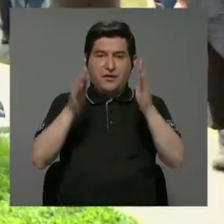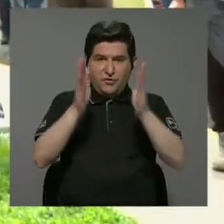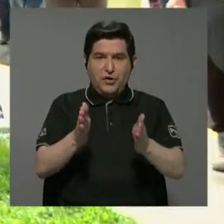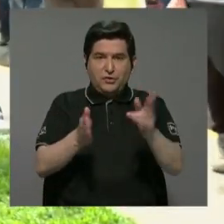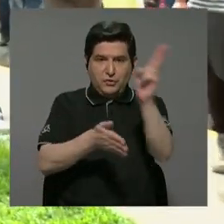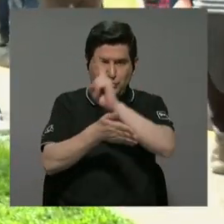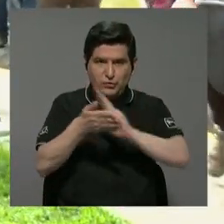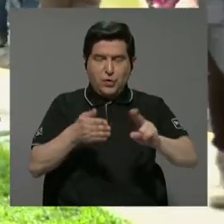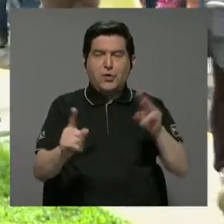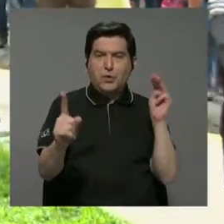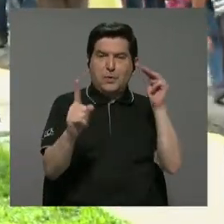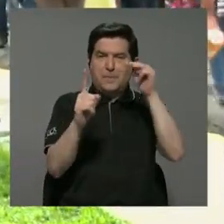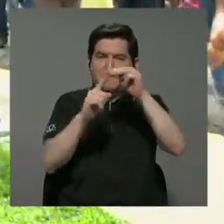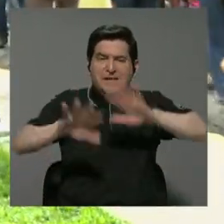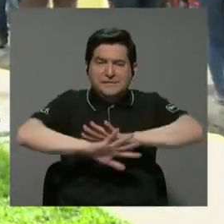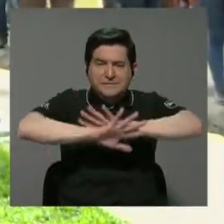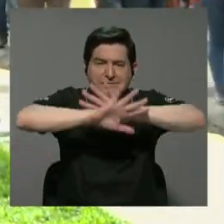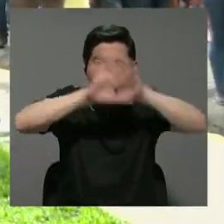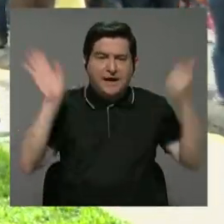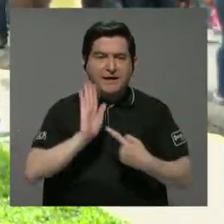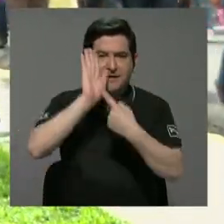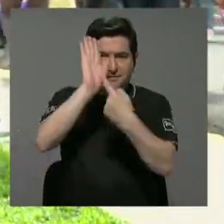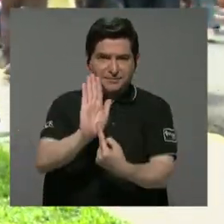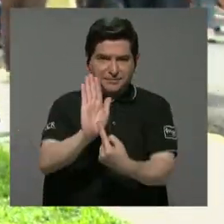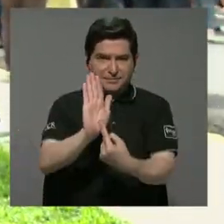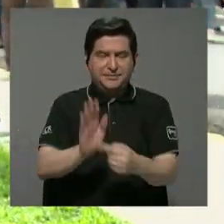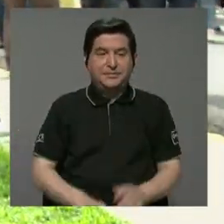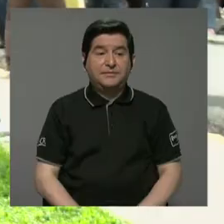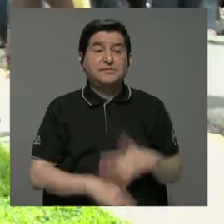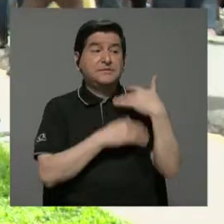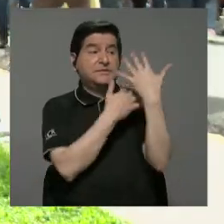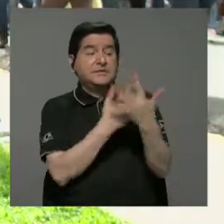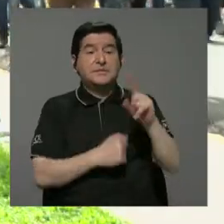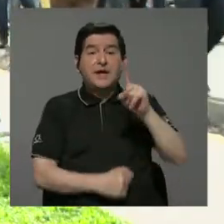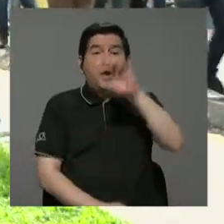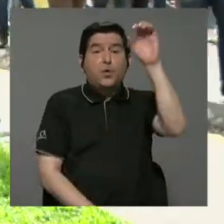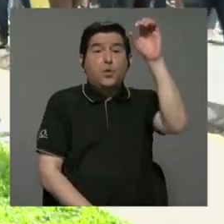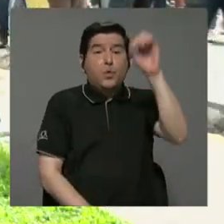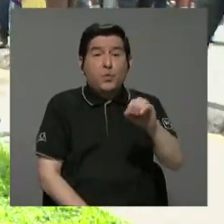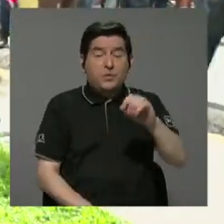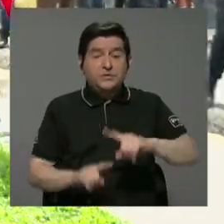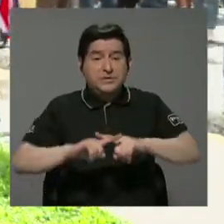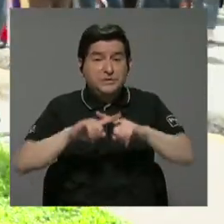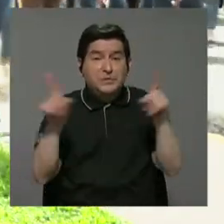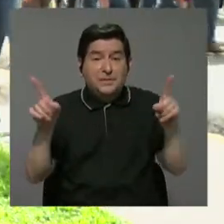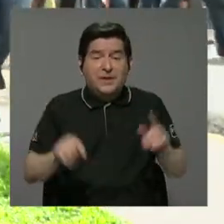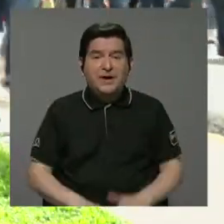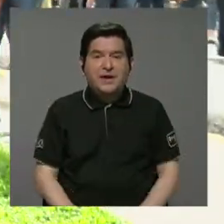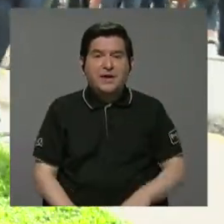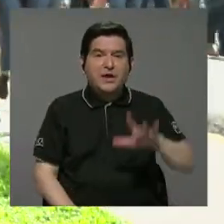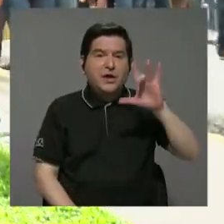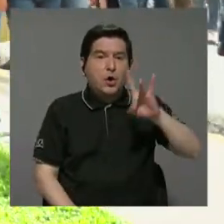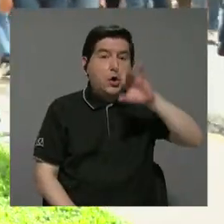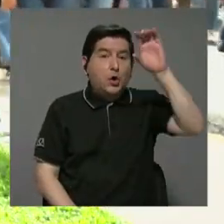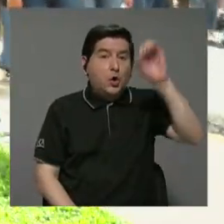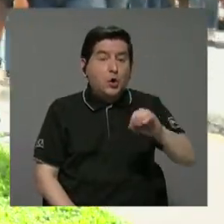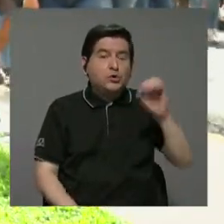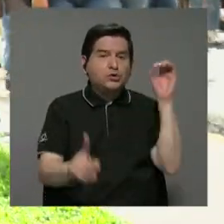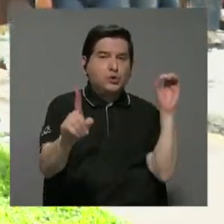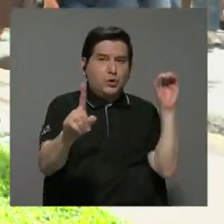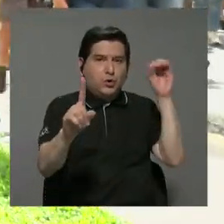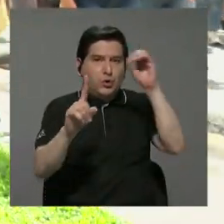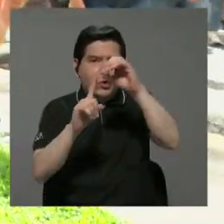mandado un mensaje claro. Se espera un 1%, pero es el 8% el